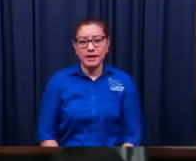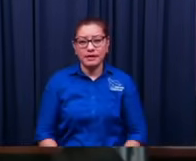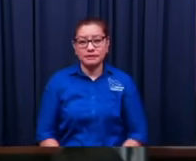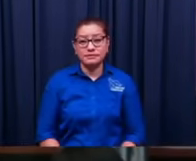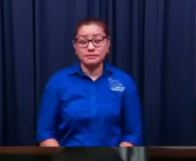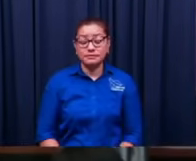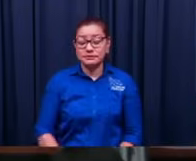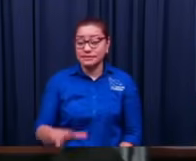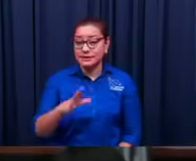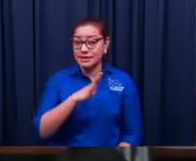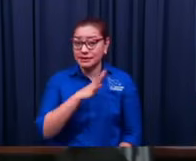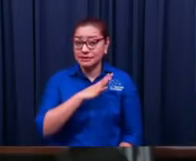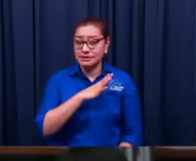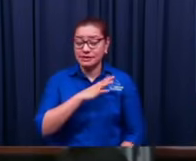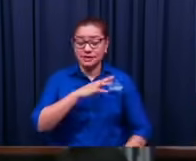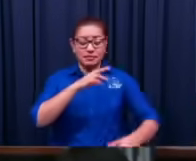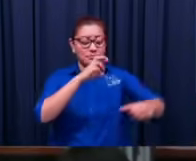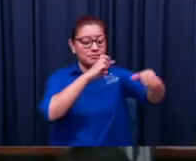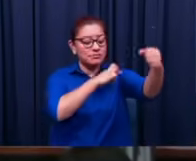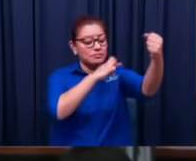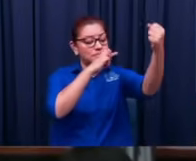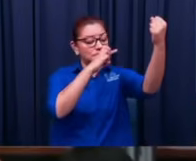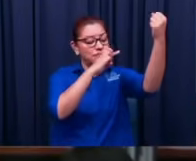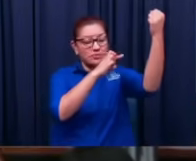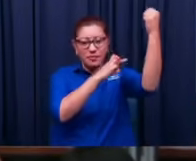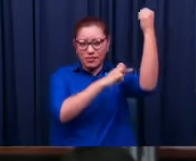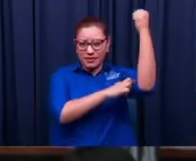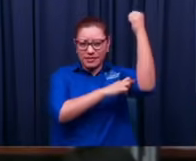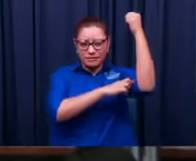Usted tiene una influencia, hermano.